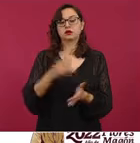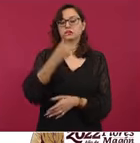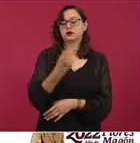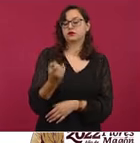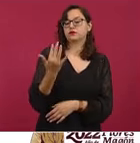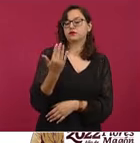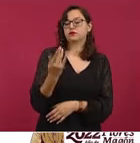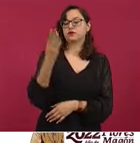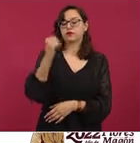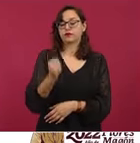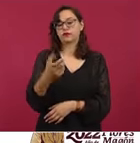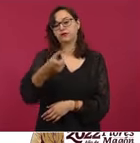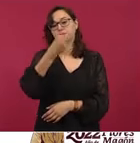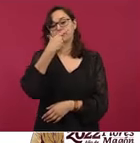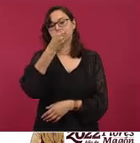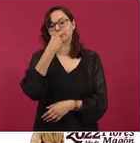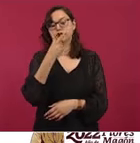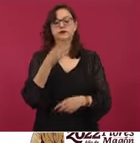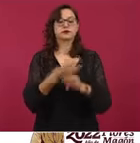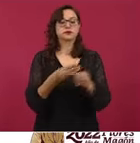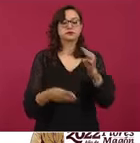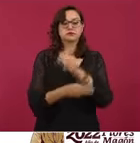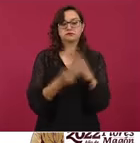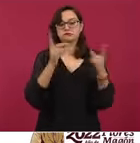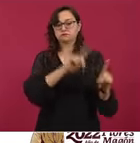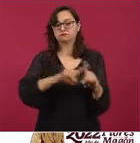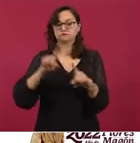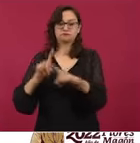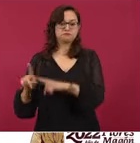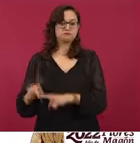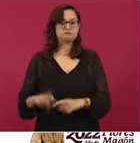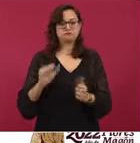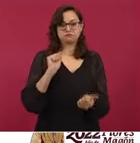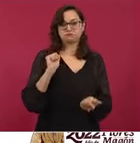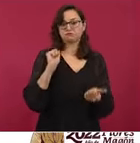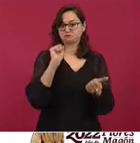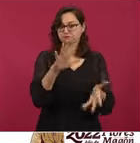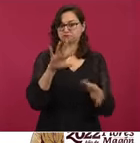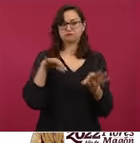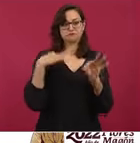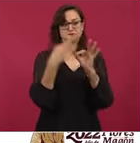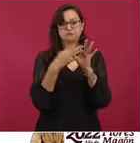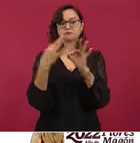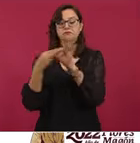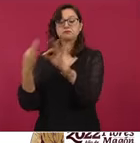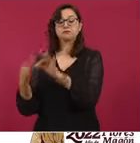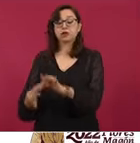25.390.159 piezas de medicamentos y material de curación y están en tránsito